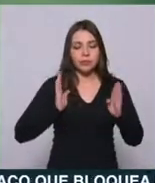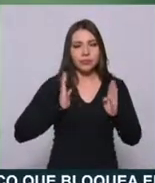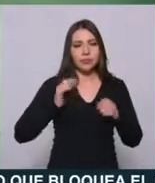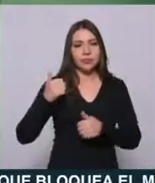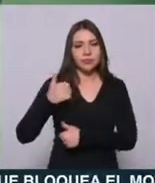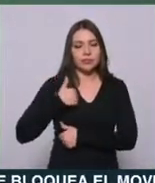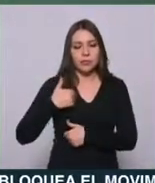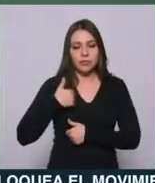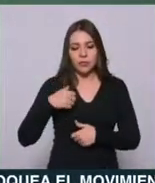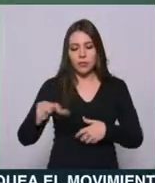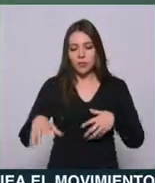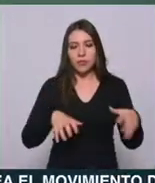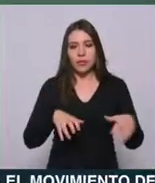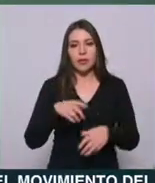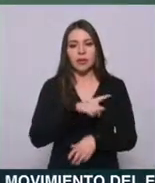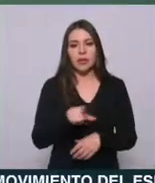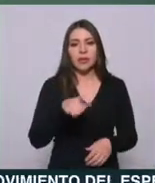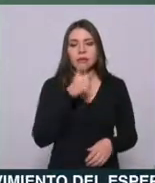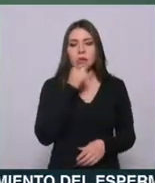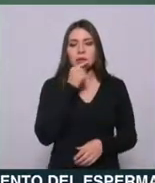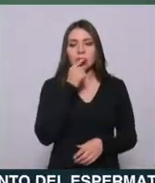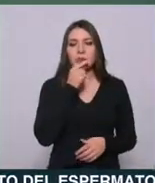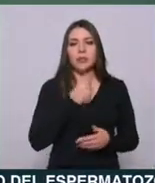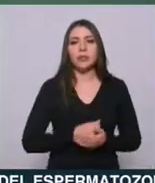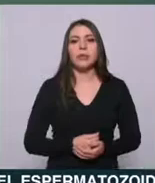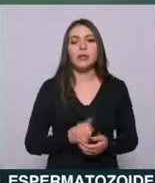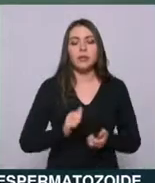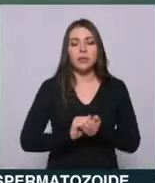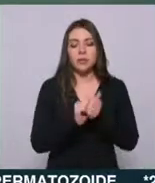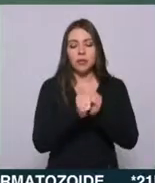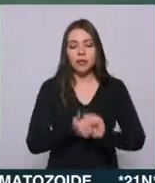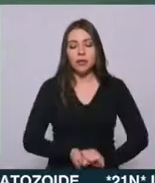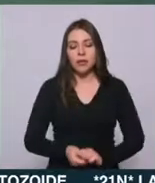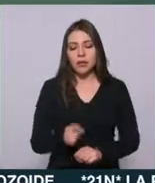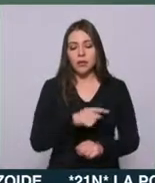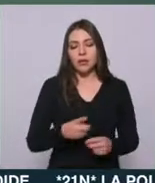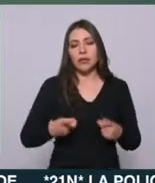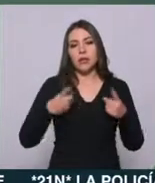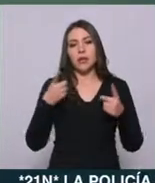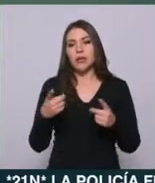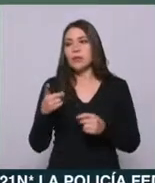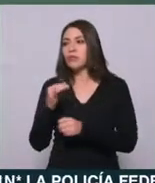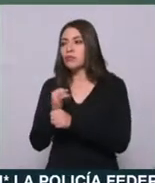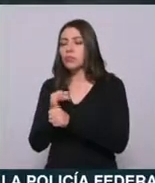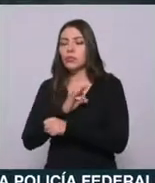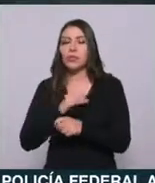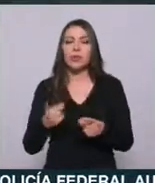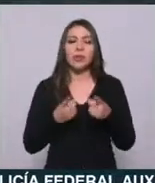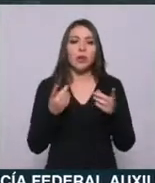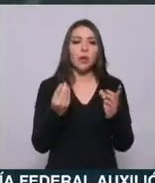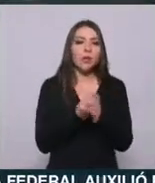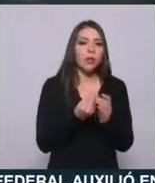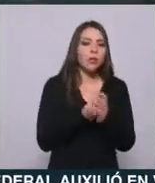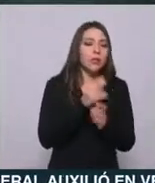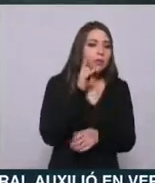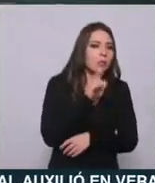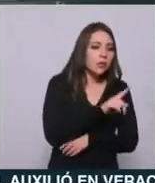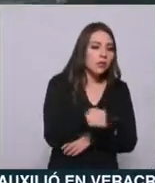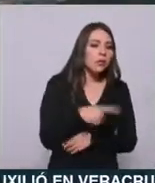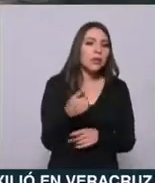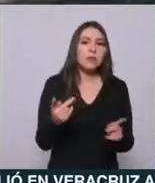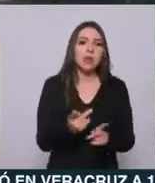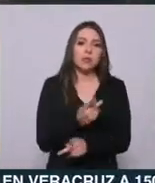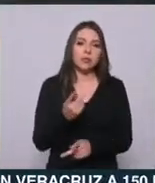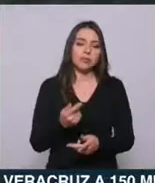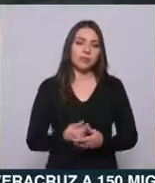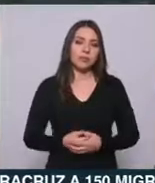la Policía de Michoacán, pues se pueda dar un curso a las investigaciones y ver lo que sucedió en realidad. Astrid,